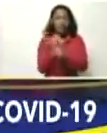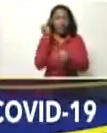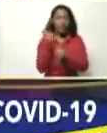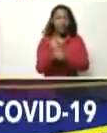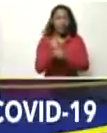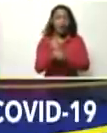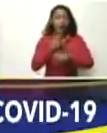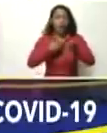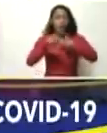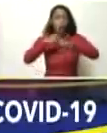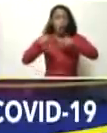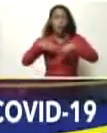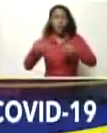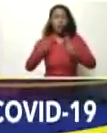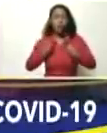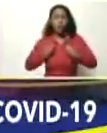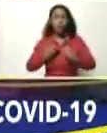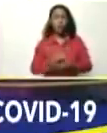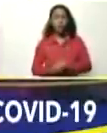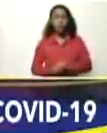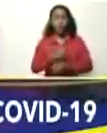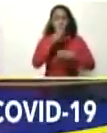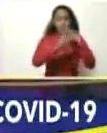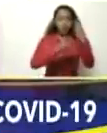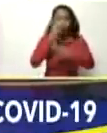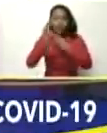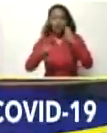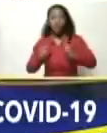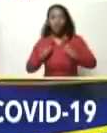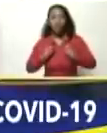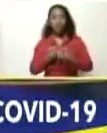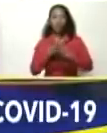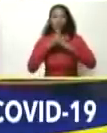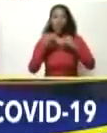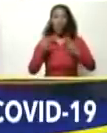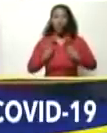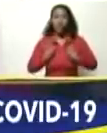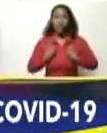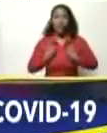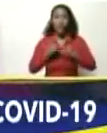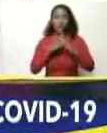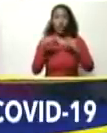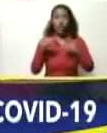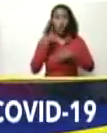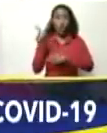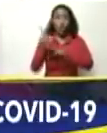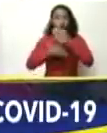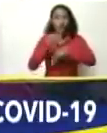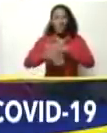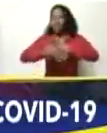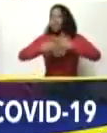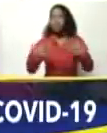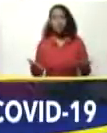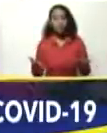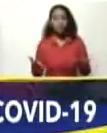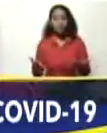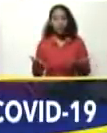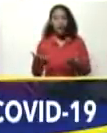el comercio vivo, el turismo vivo, todo vivo. ¿Y todo eso lo garantiza qué?